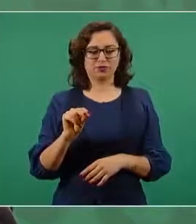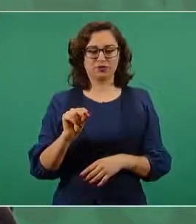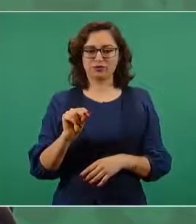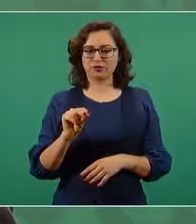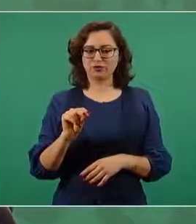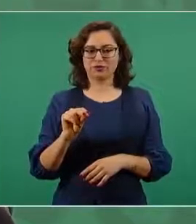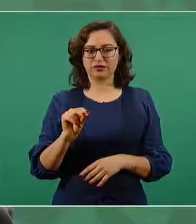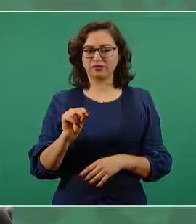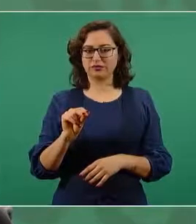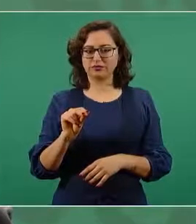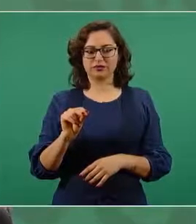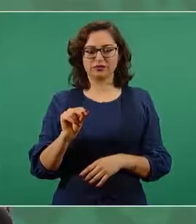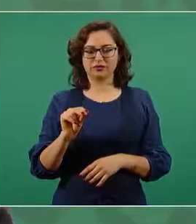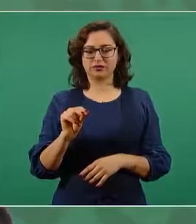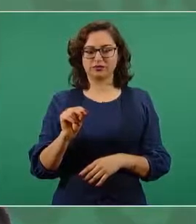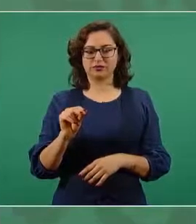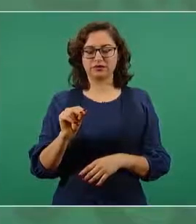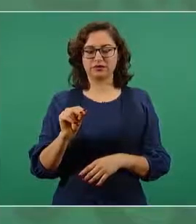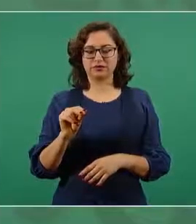El que